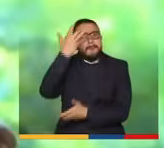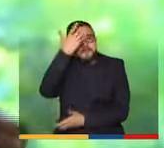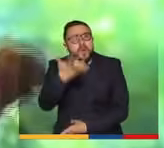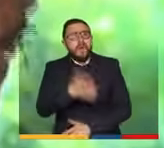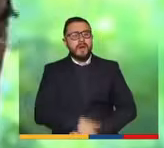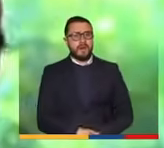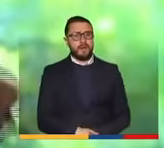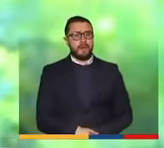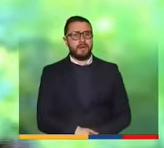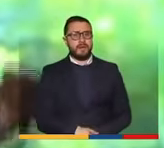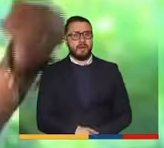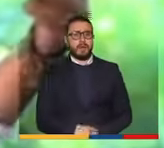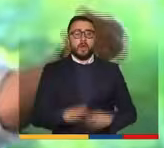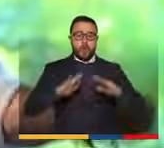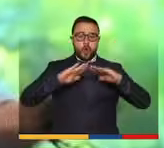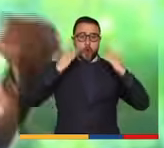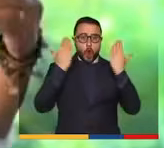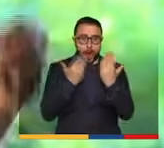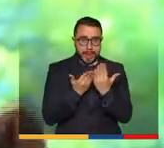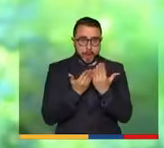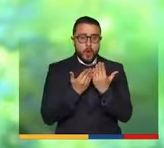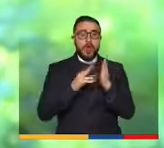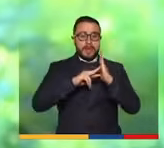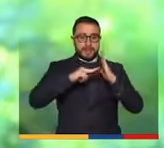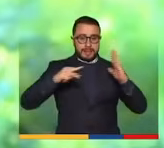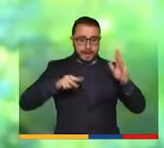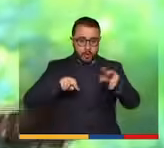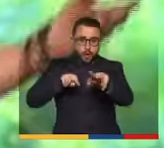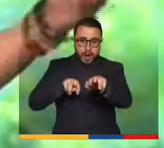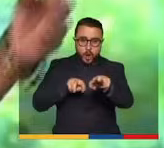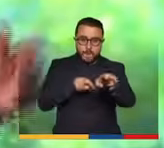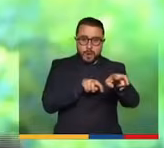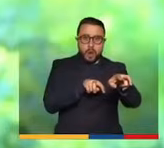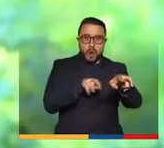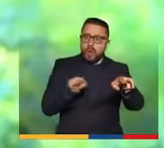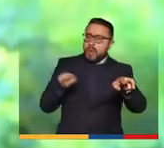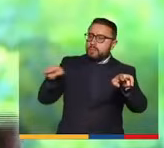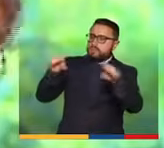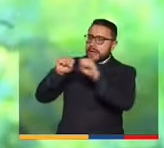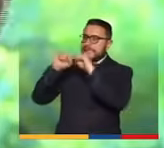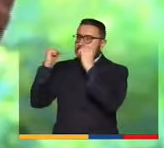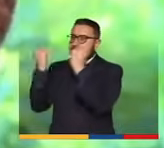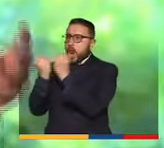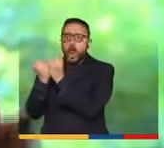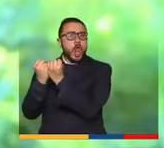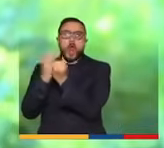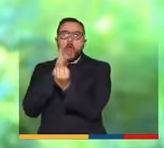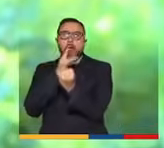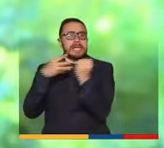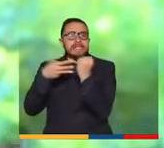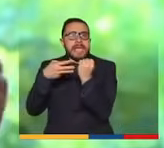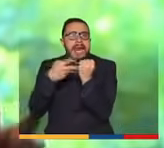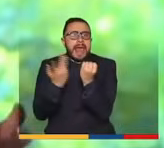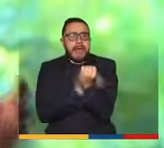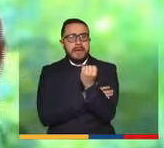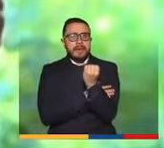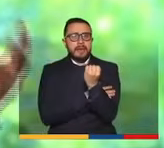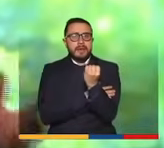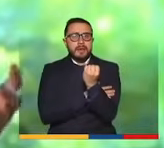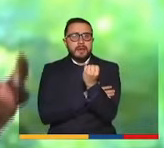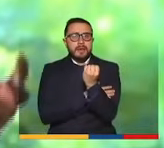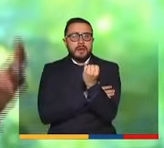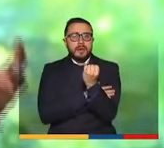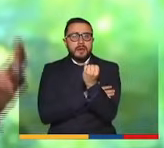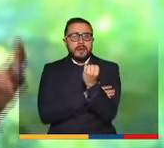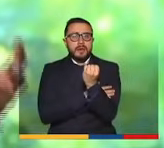un colegio técnico agropecuario no tenga el SENA y se convierta en un centro del